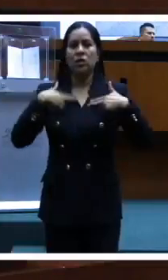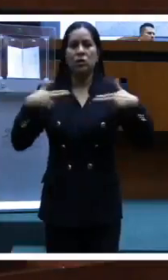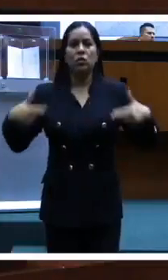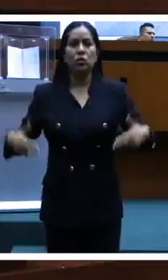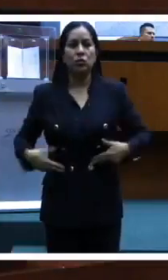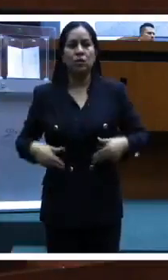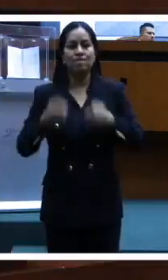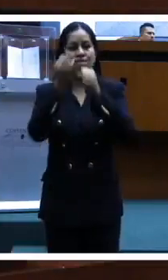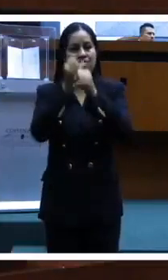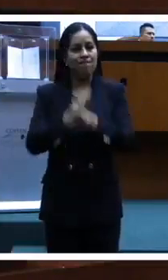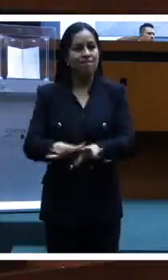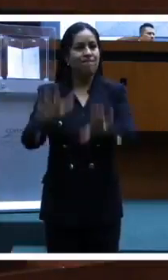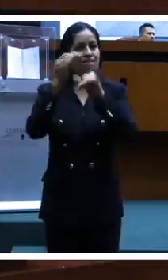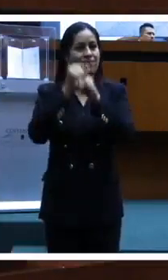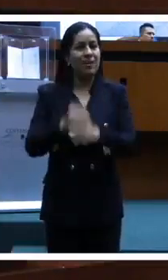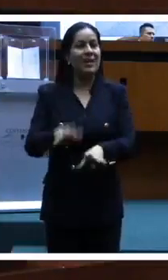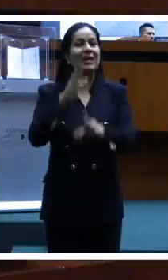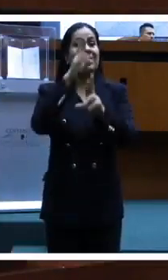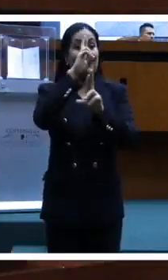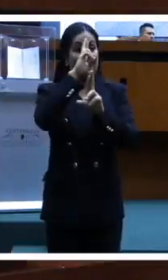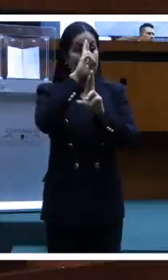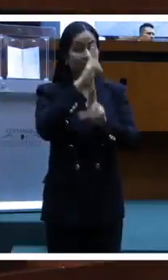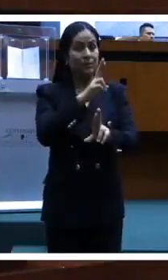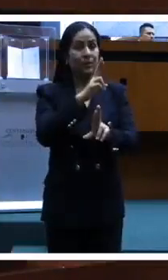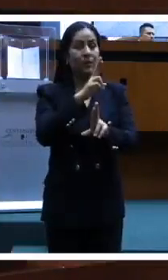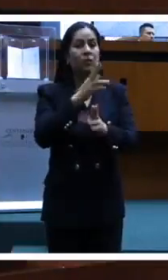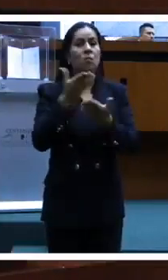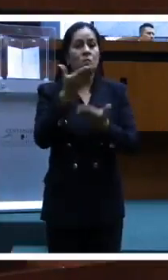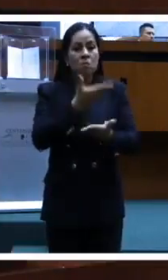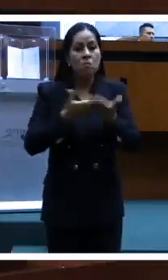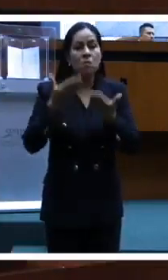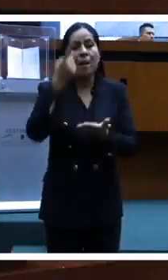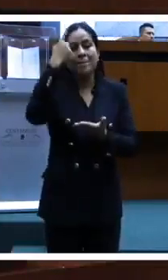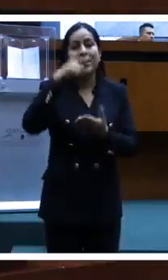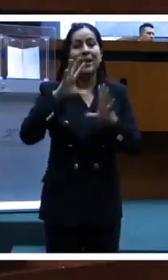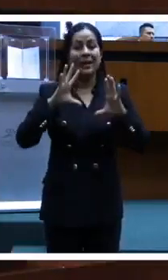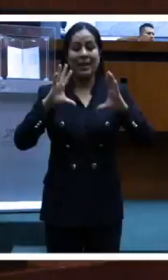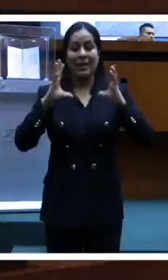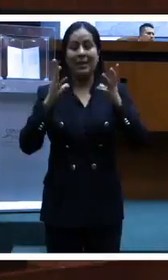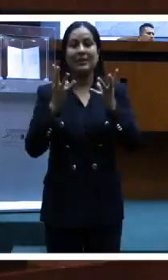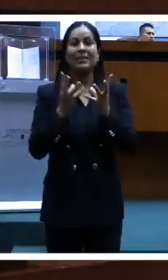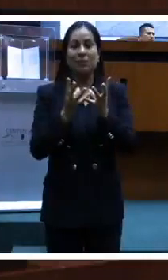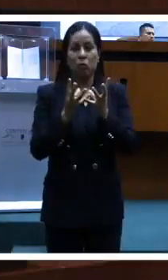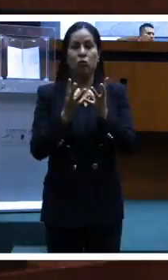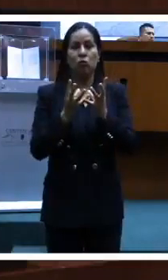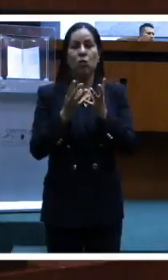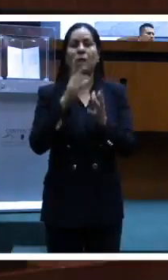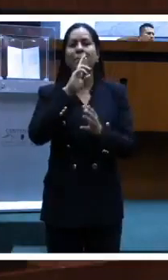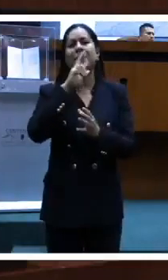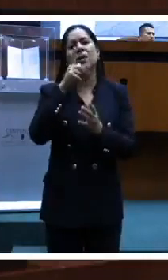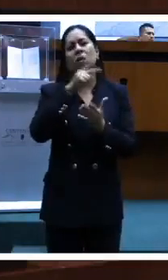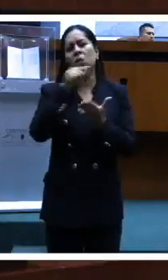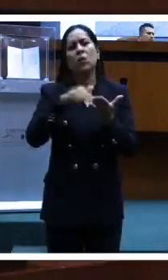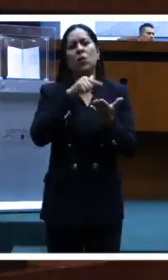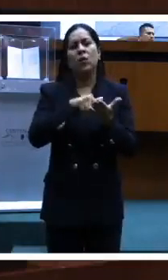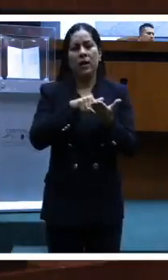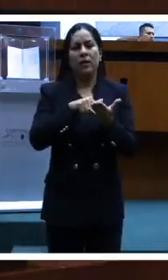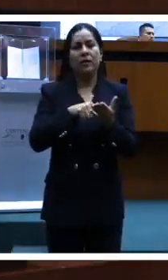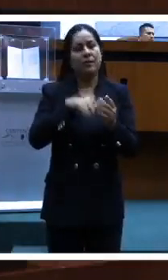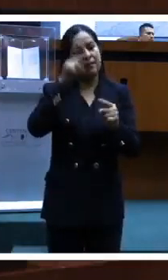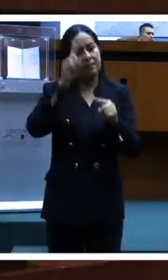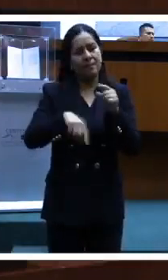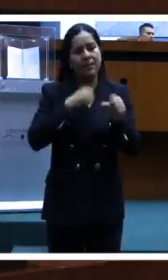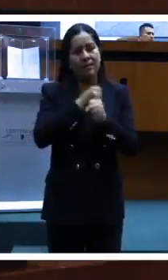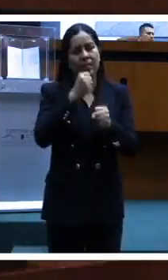y difundiendo ese respeto, colaborando para que este mundo sea un mundo, un mejor lugar, sin